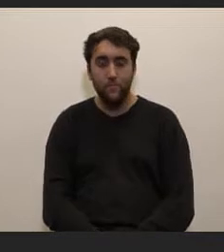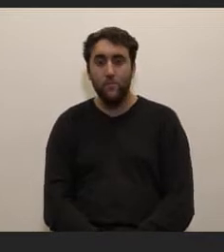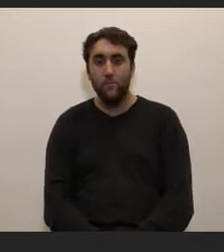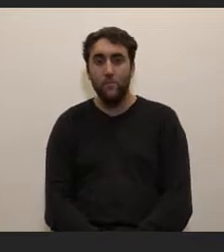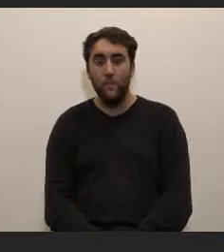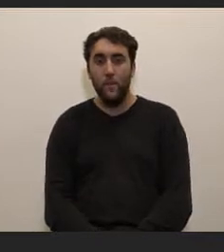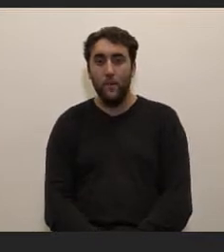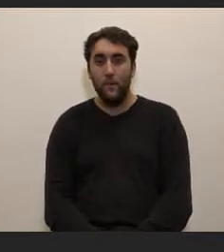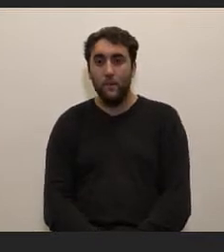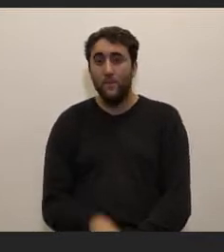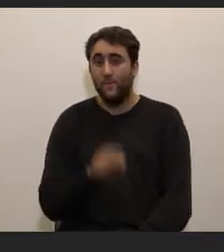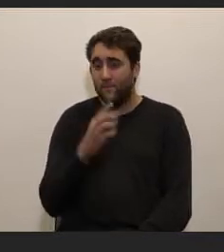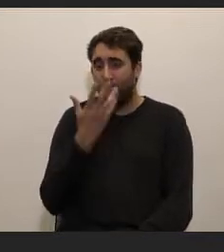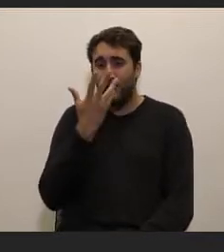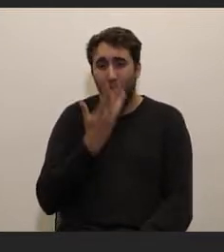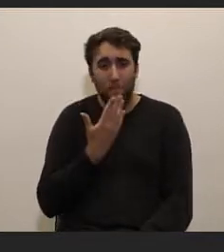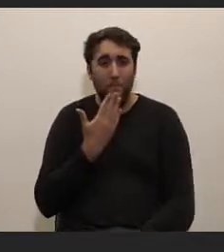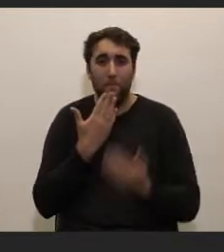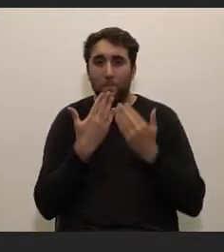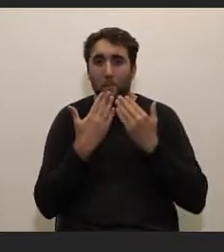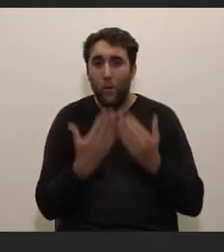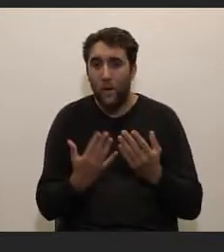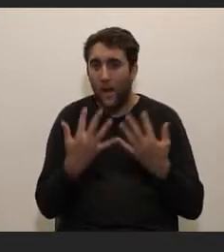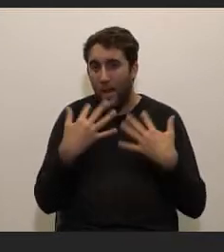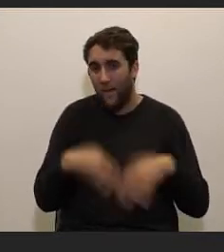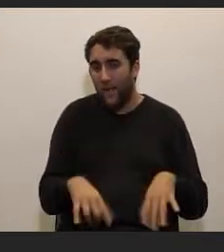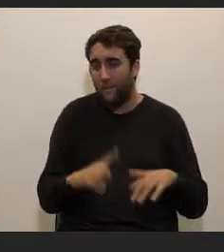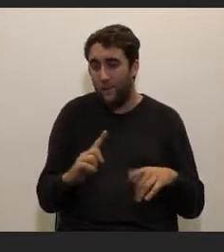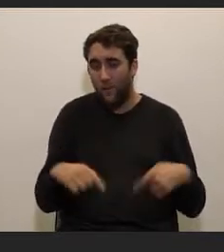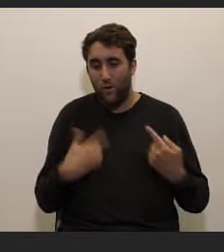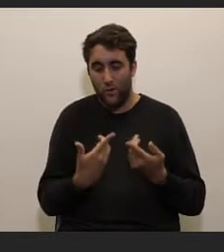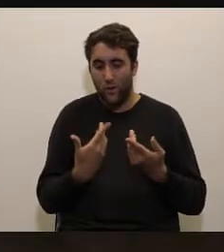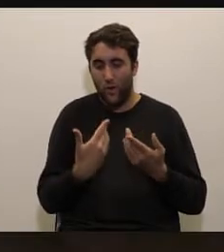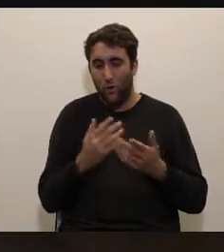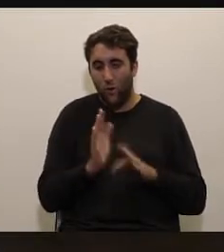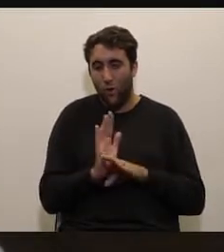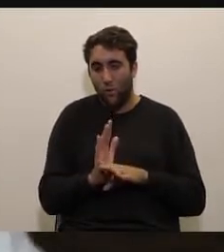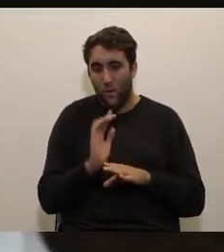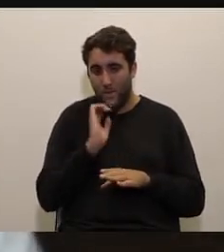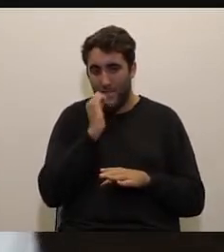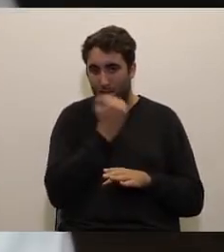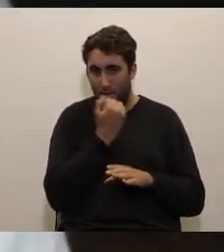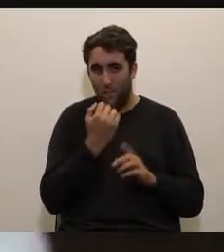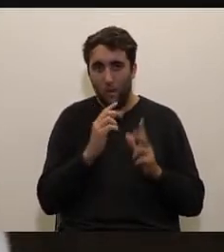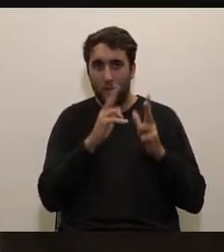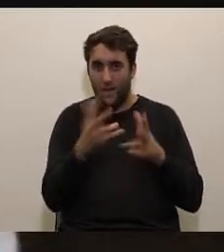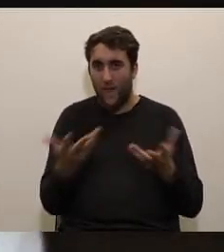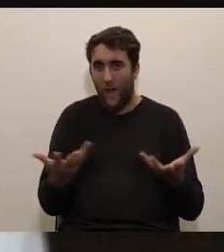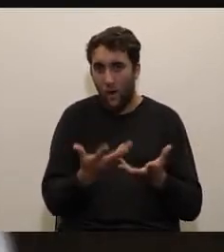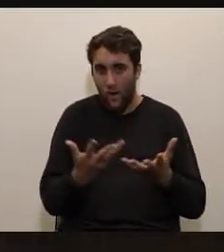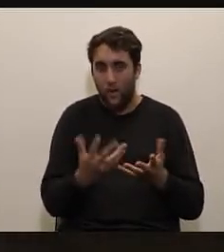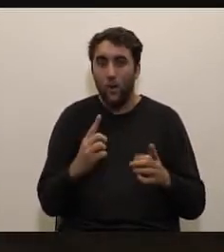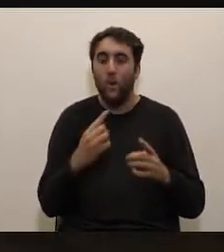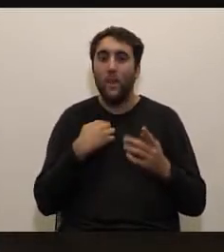Bien, a mí me encanta esa pregunta porque es un poco la receta secreta, que como verán no es tan secreta, pues lo voy a decir ahora, de nuestra